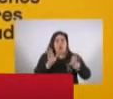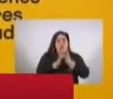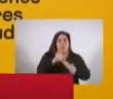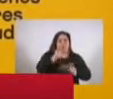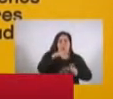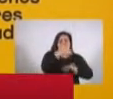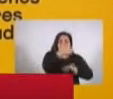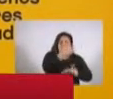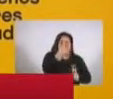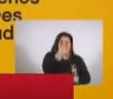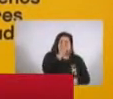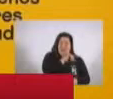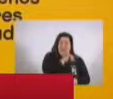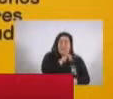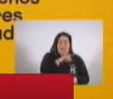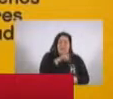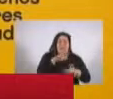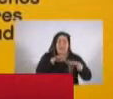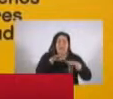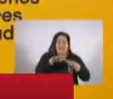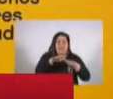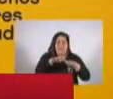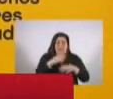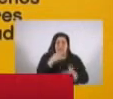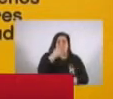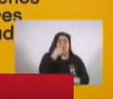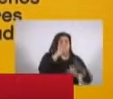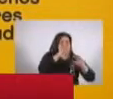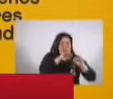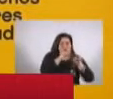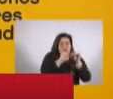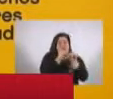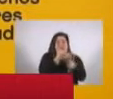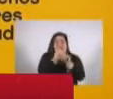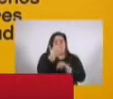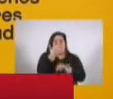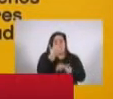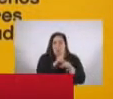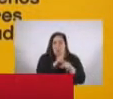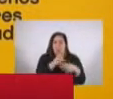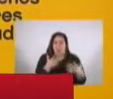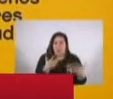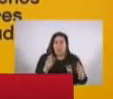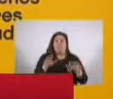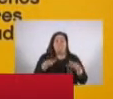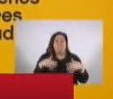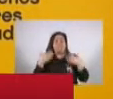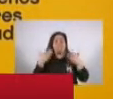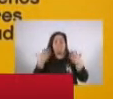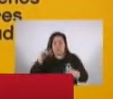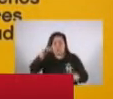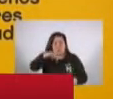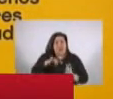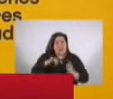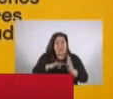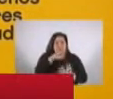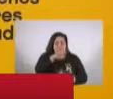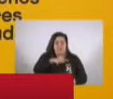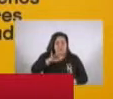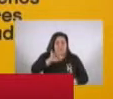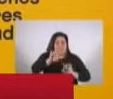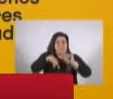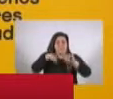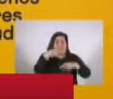es cierto que en septiembre, es decir, hace exactamente un año, un poco más de un año, el recorte de la coparticipación de 65 mil millones de pesos,